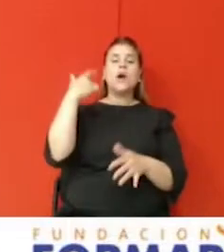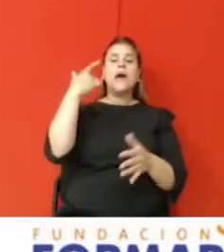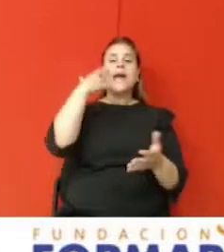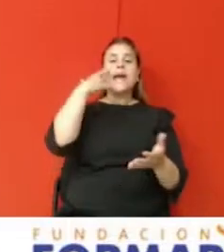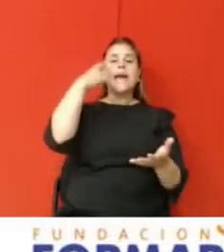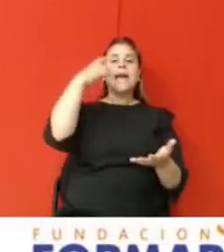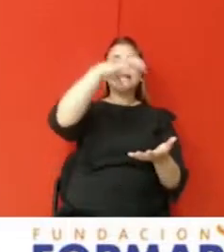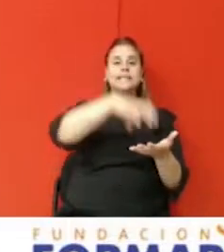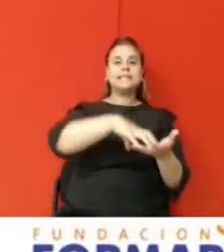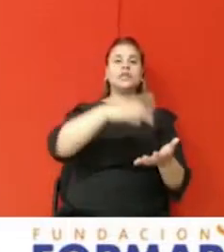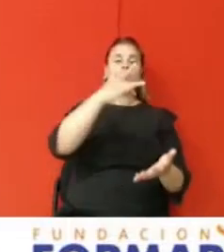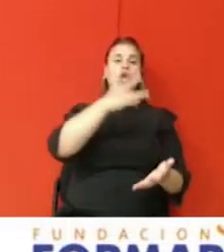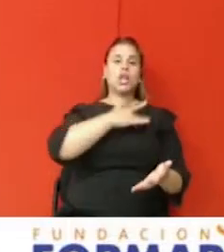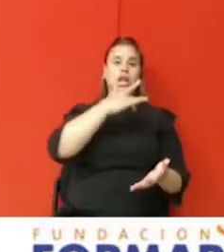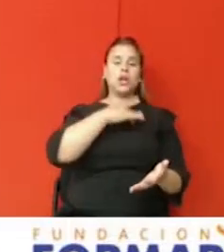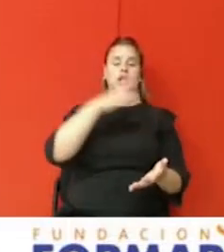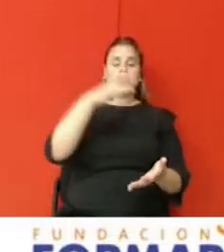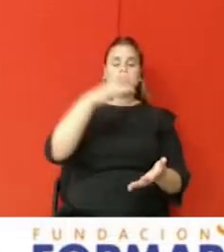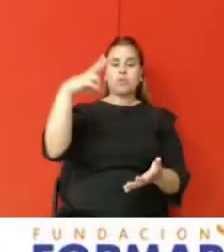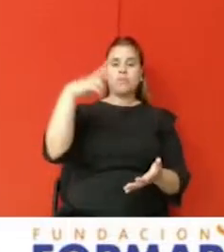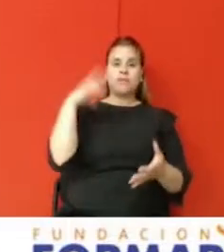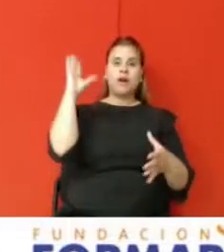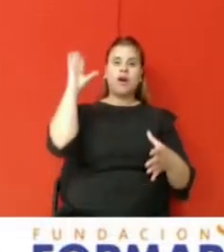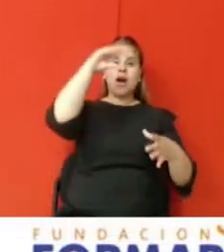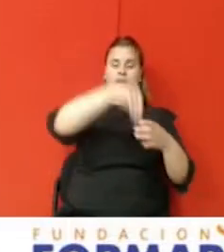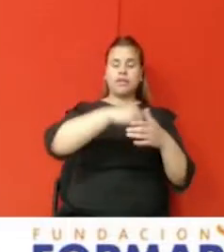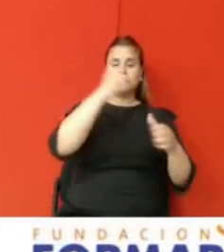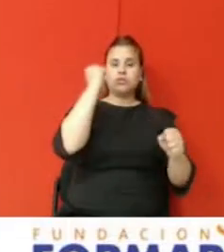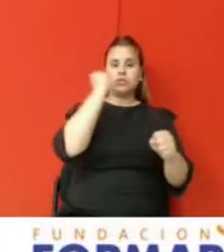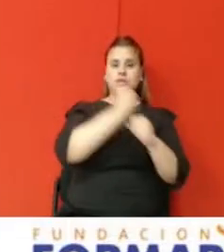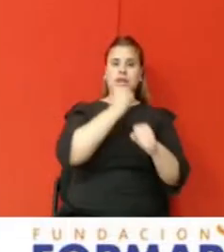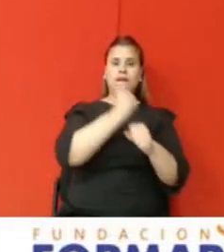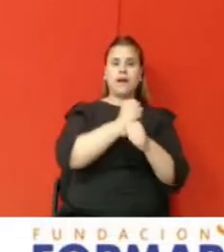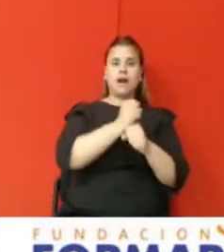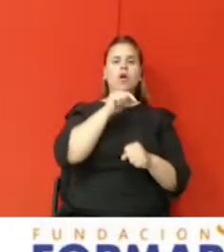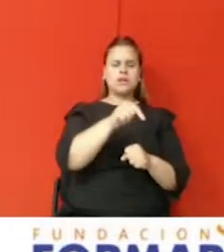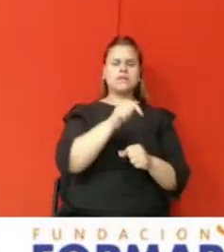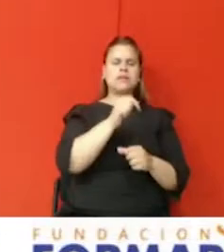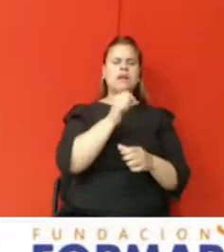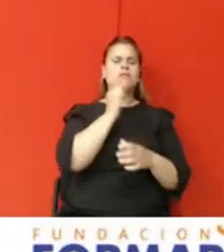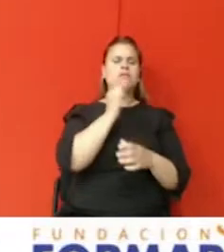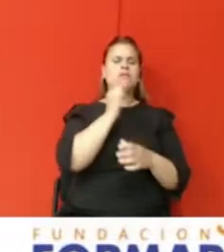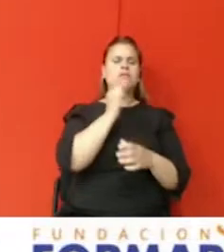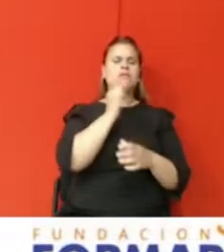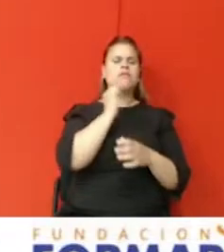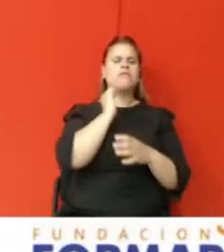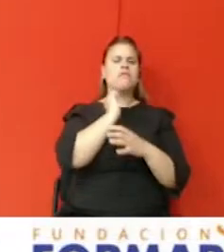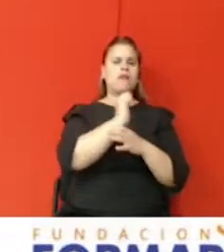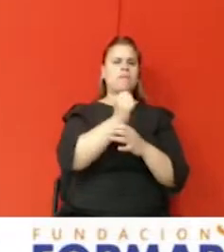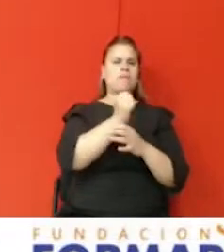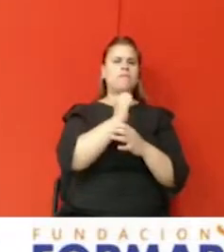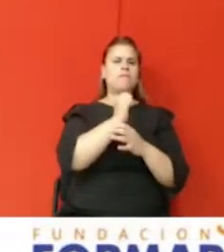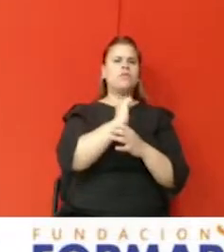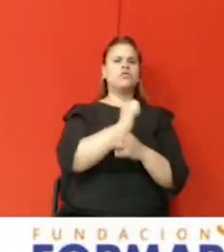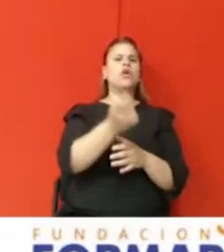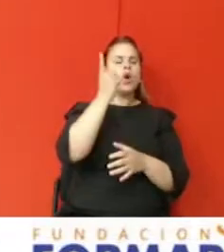Cardiológico Correntino, una institución líder en la parte cardiovascular y cerebrovascular.